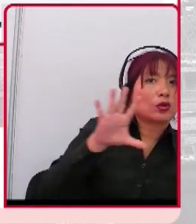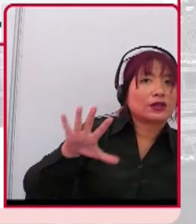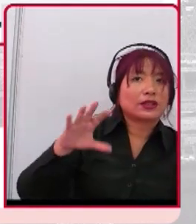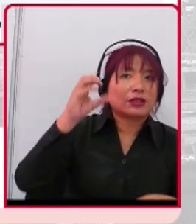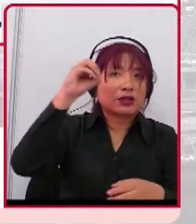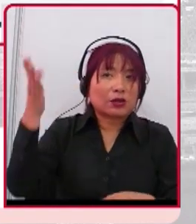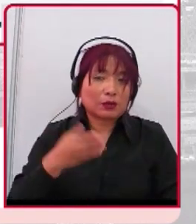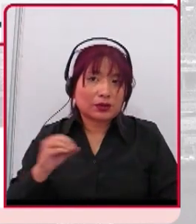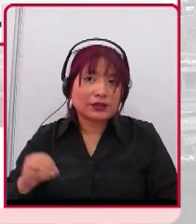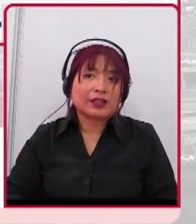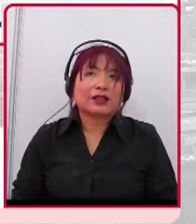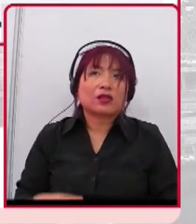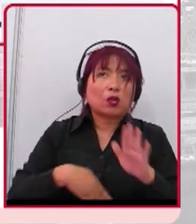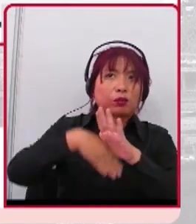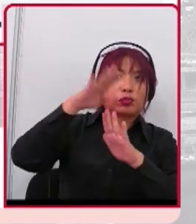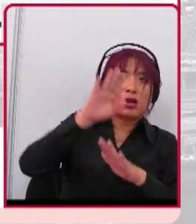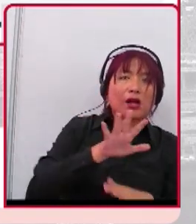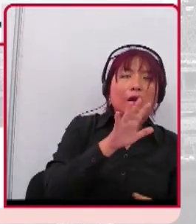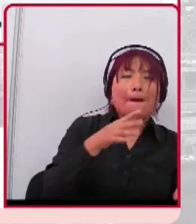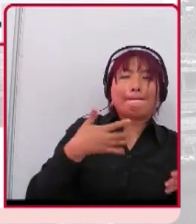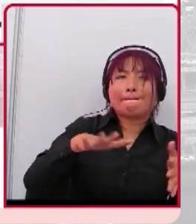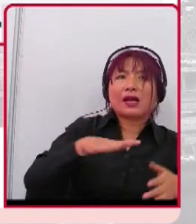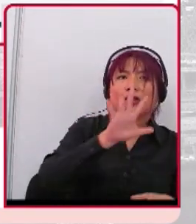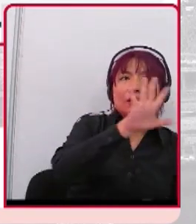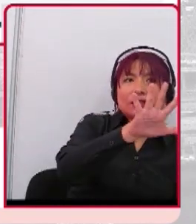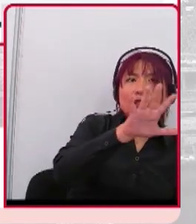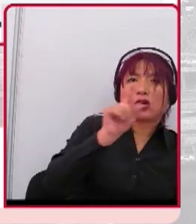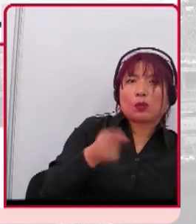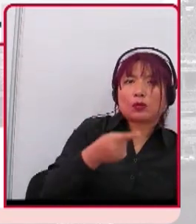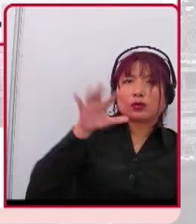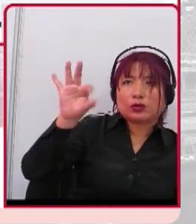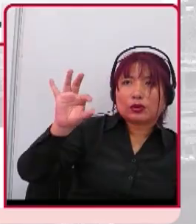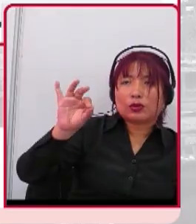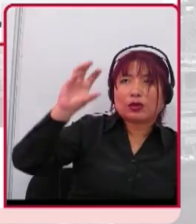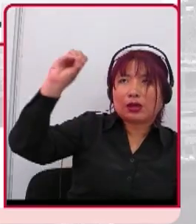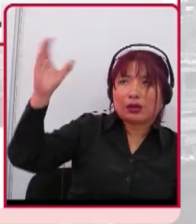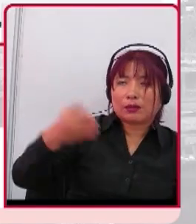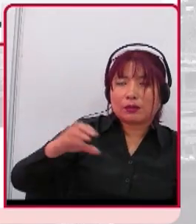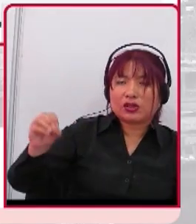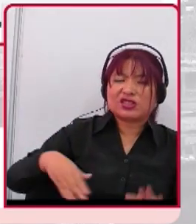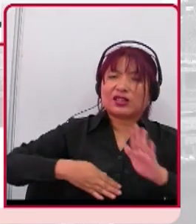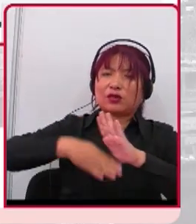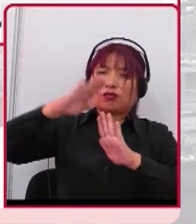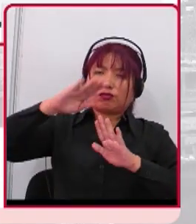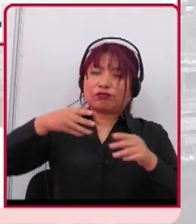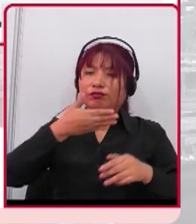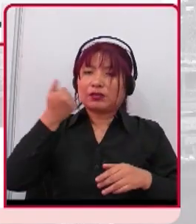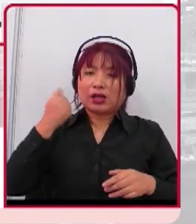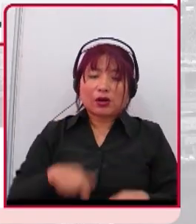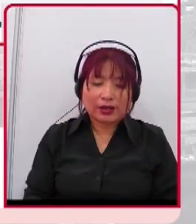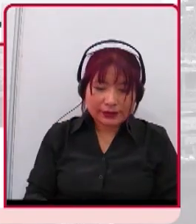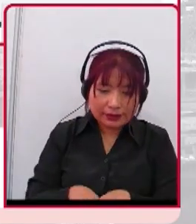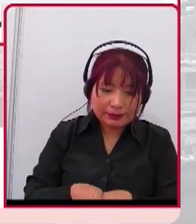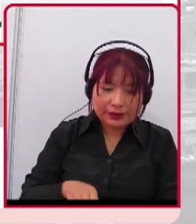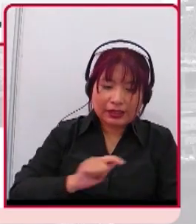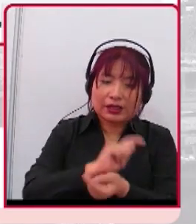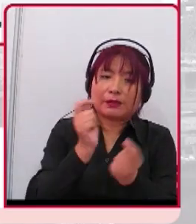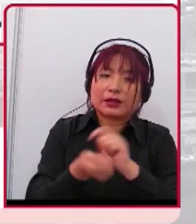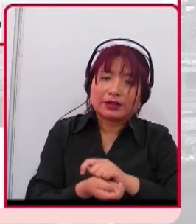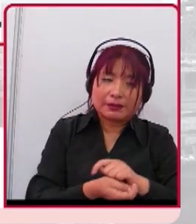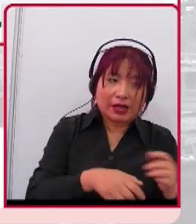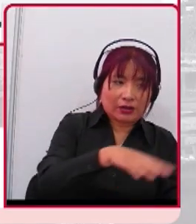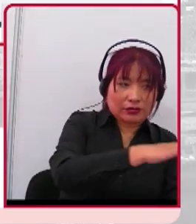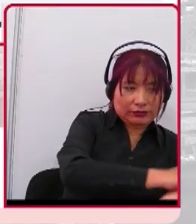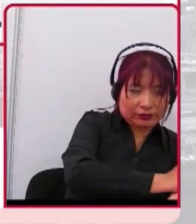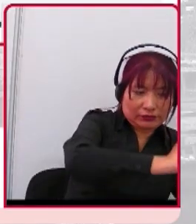hablando de un incremento de 5.9%. Dos cosas claves que hicimos ahí fue el cambio del